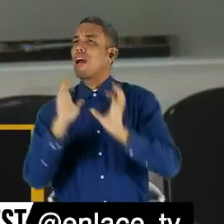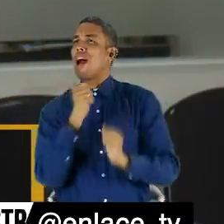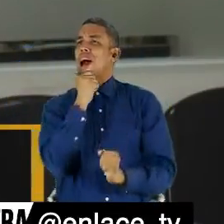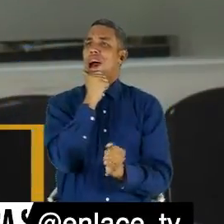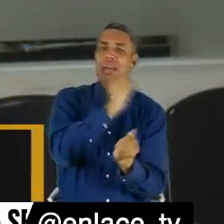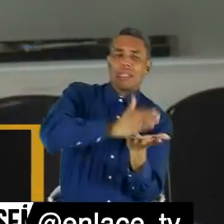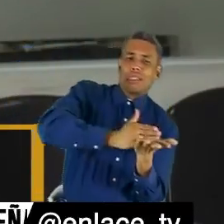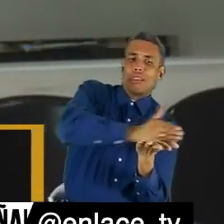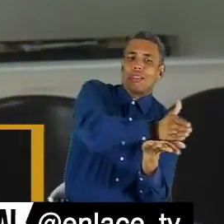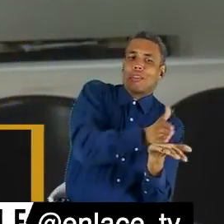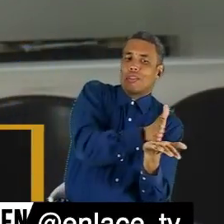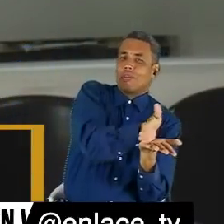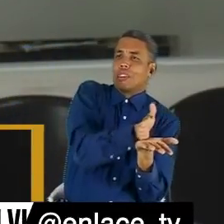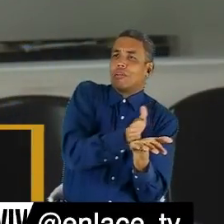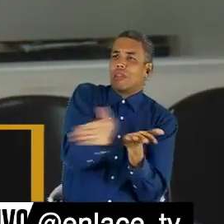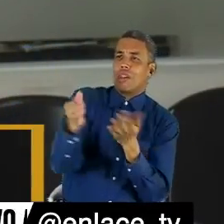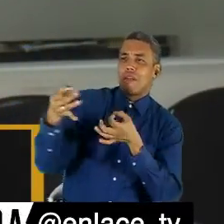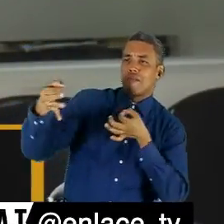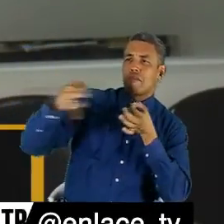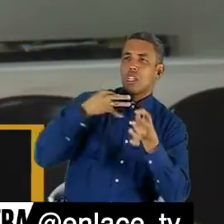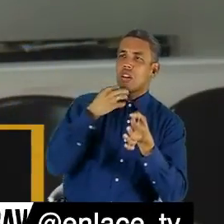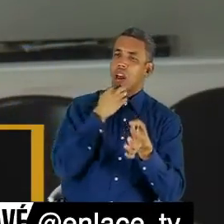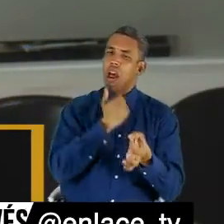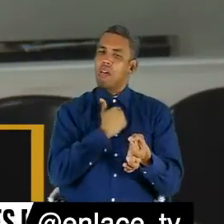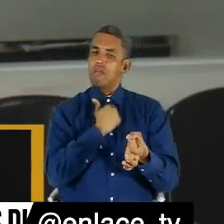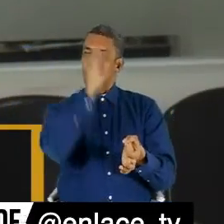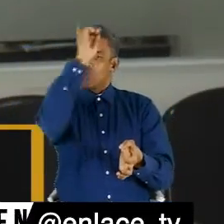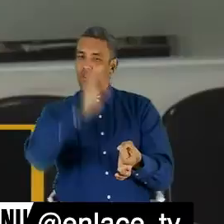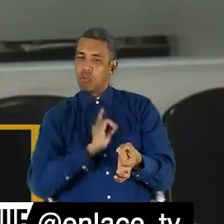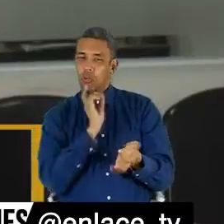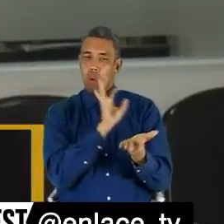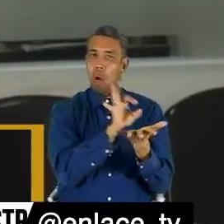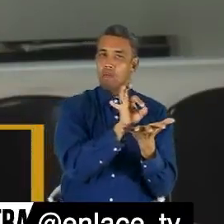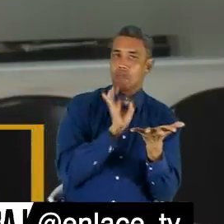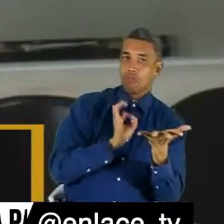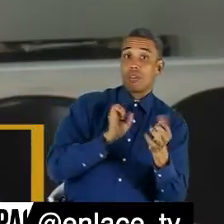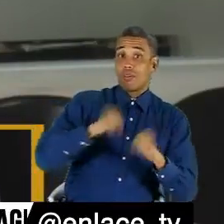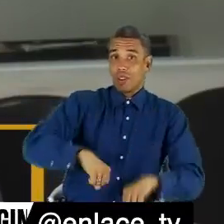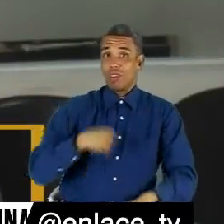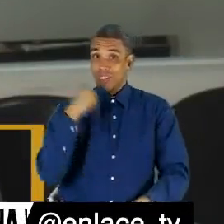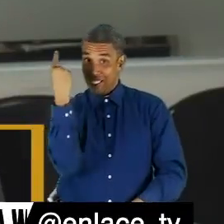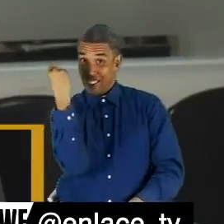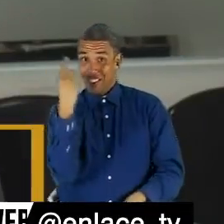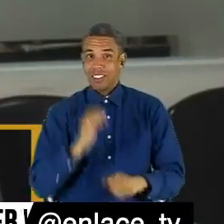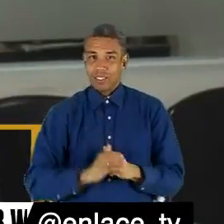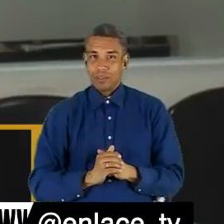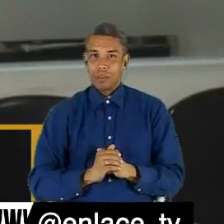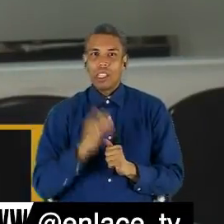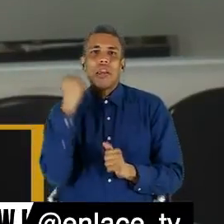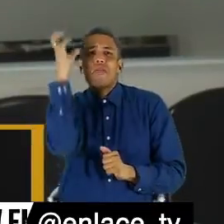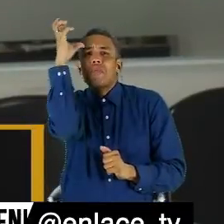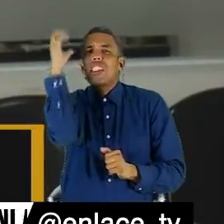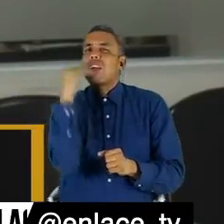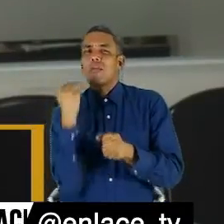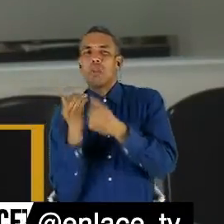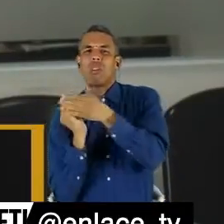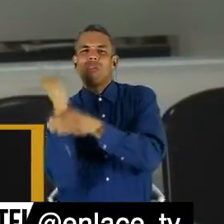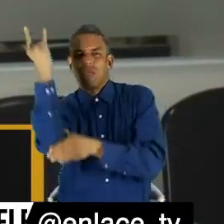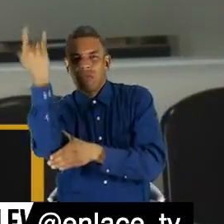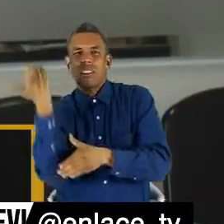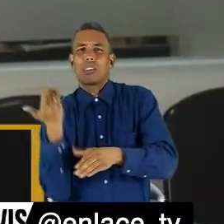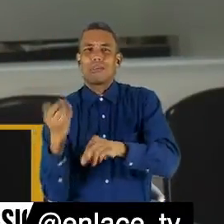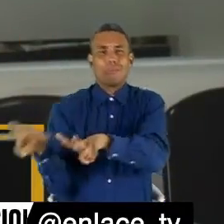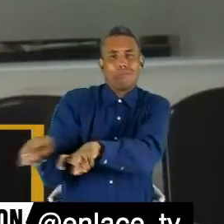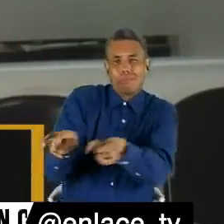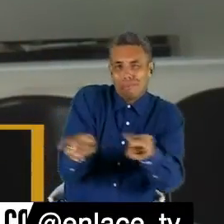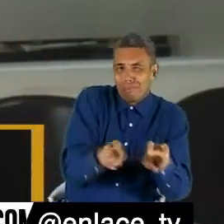él a vincular, pero que tenga conocimiento también sobre el tema. O sea, no podemos seguir en la misma actitud de